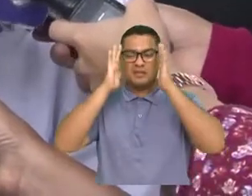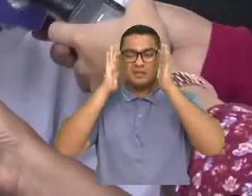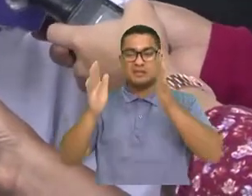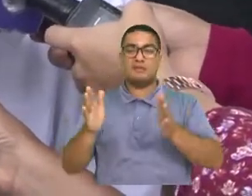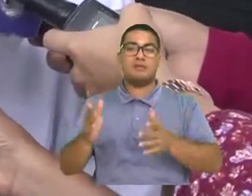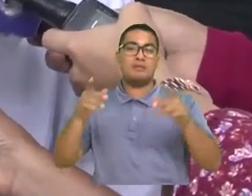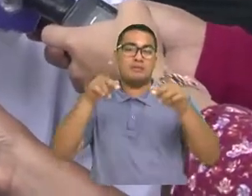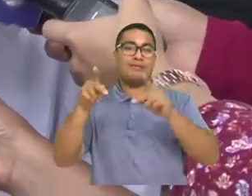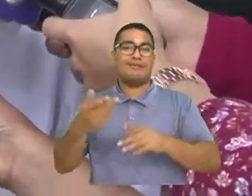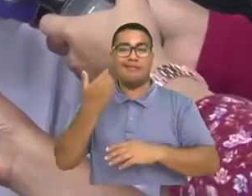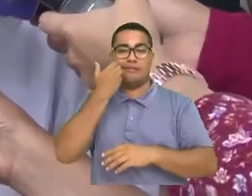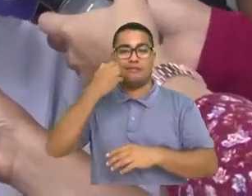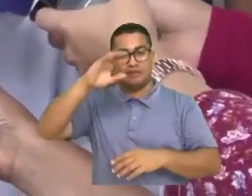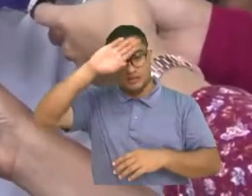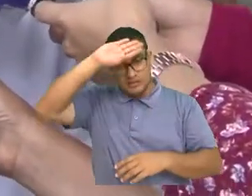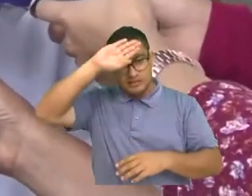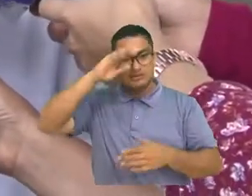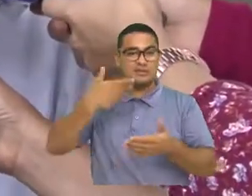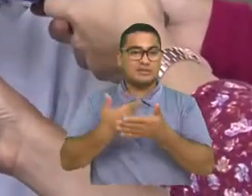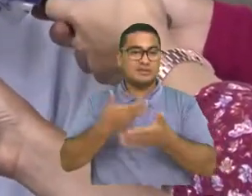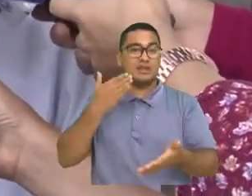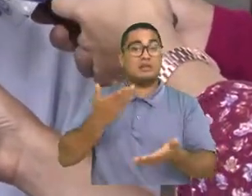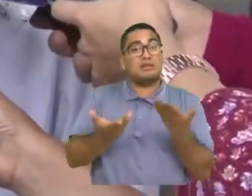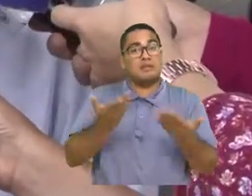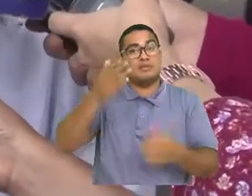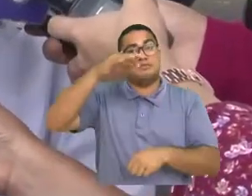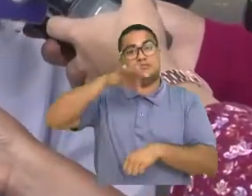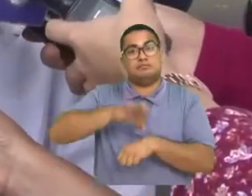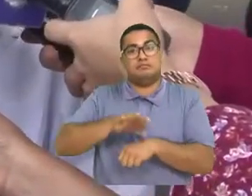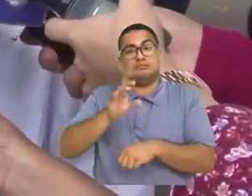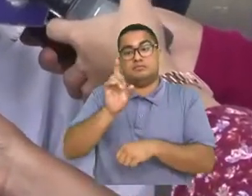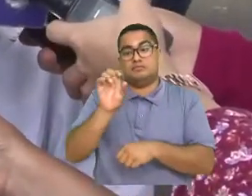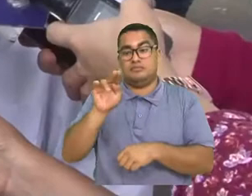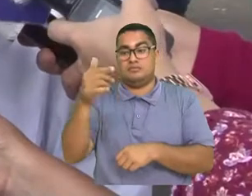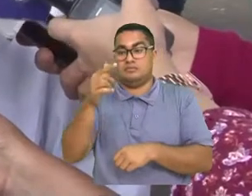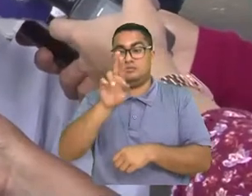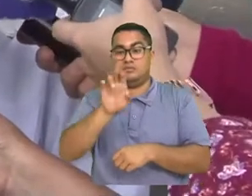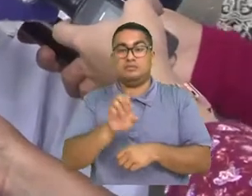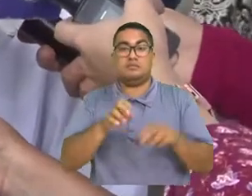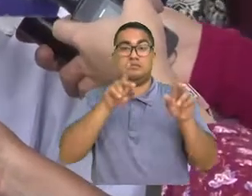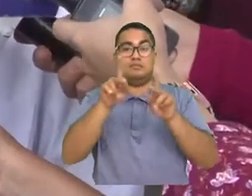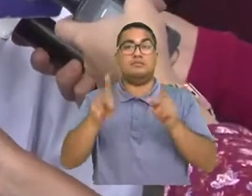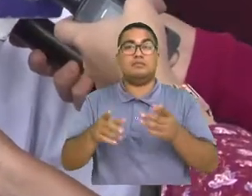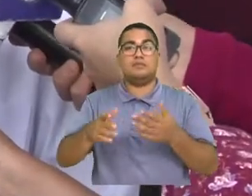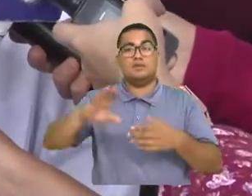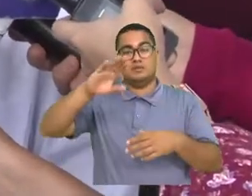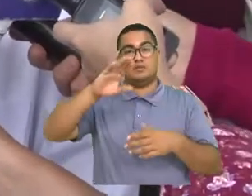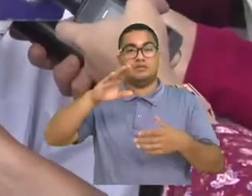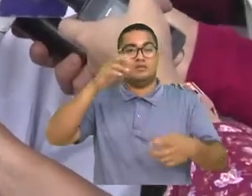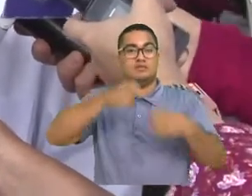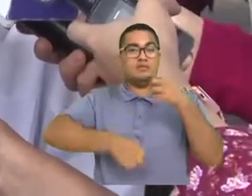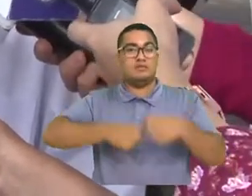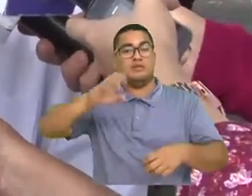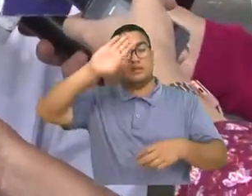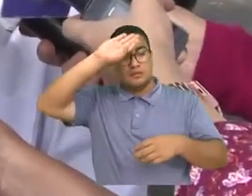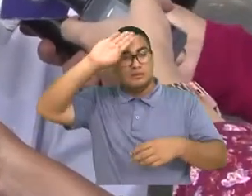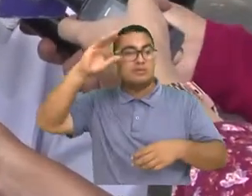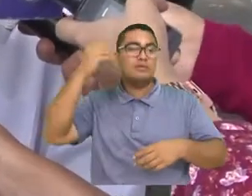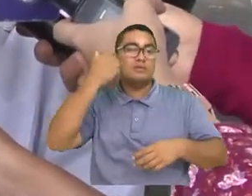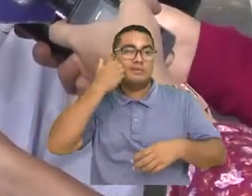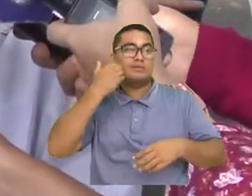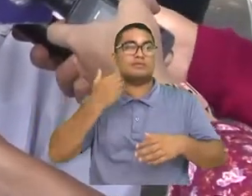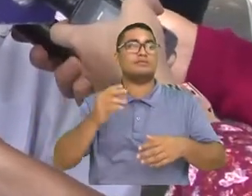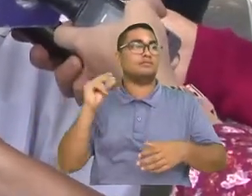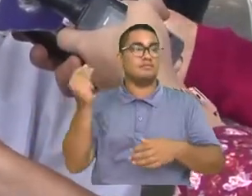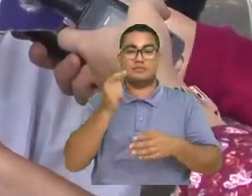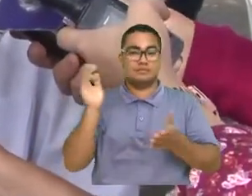fiebre, en caso de siempre estar la sospecha del dengue. Actualmente todo paciente que tenga trastornos de fiebre se está siendo trasladado al